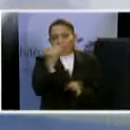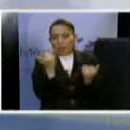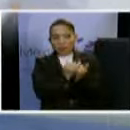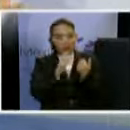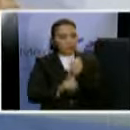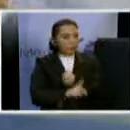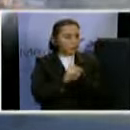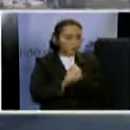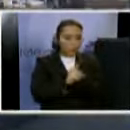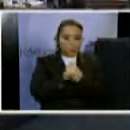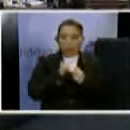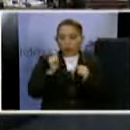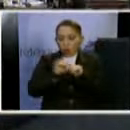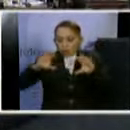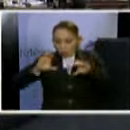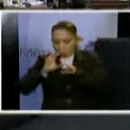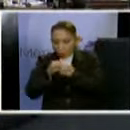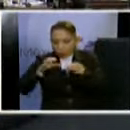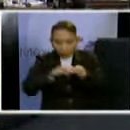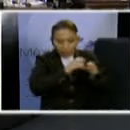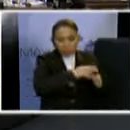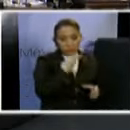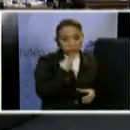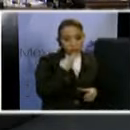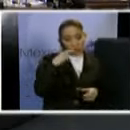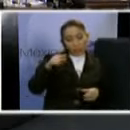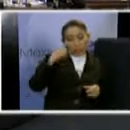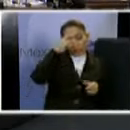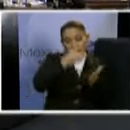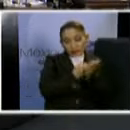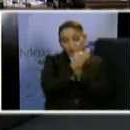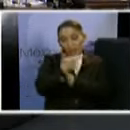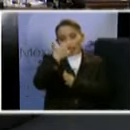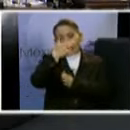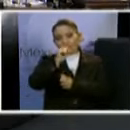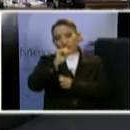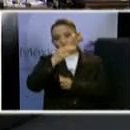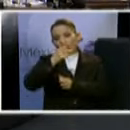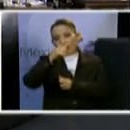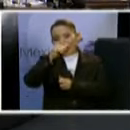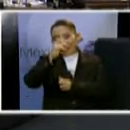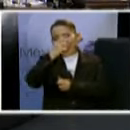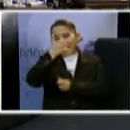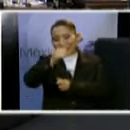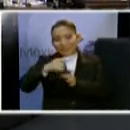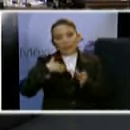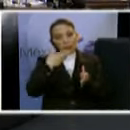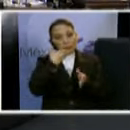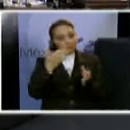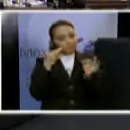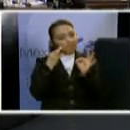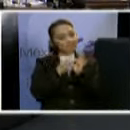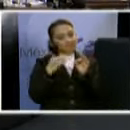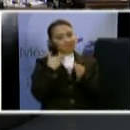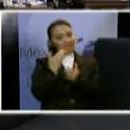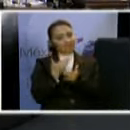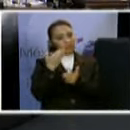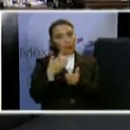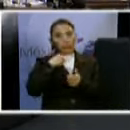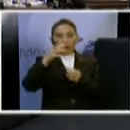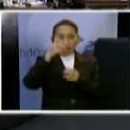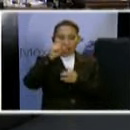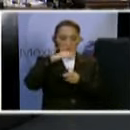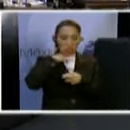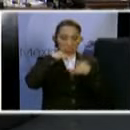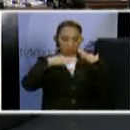con nosotros, con las comunidades, usar técnicas de shale gas que sean eficientes en cuanto a no contaminar el